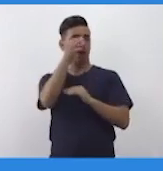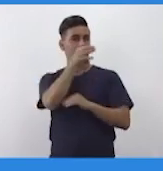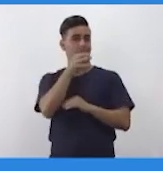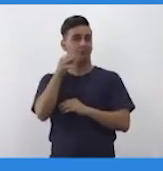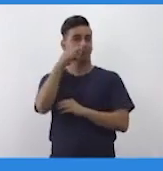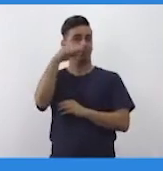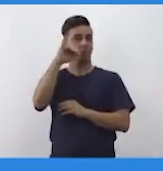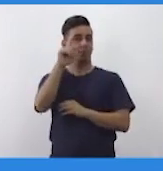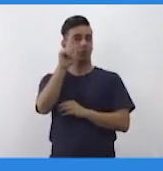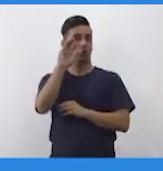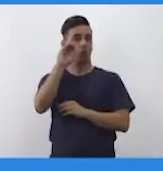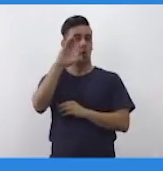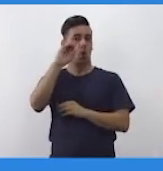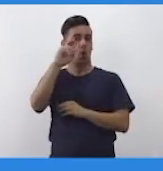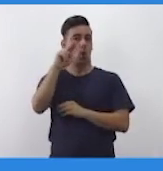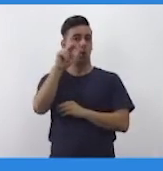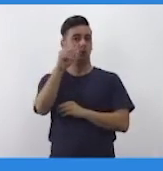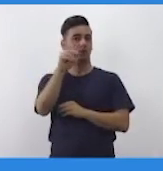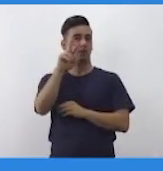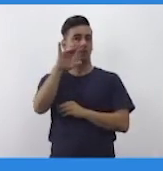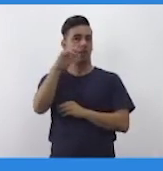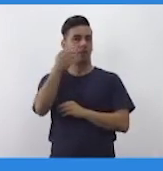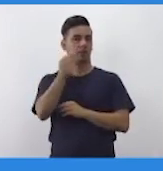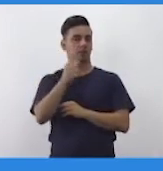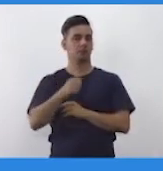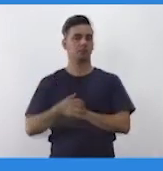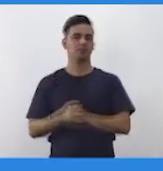epiteliales. Unos segunditos.